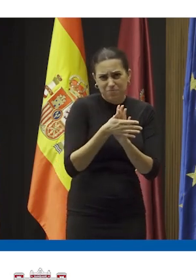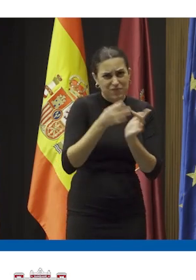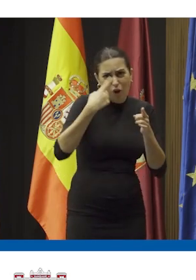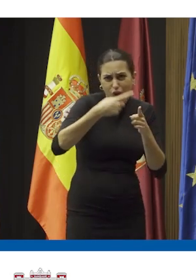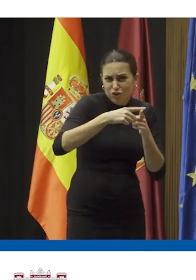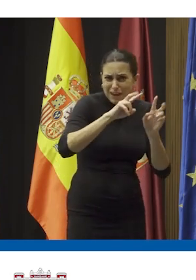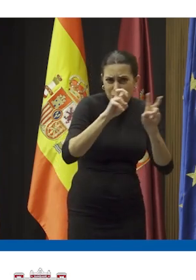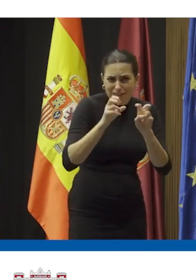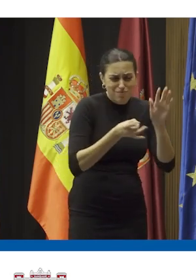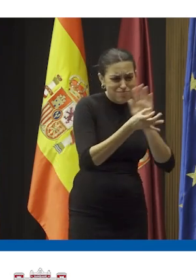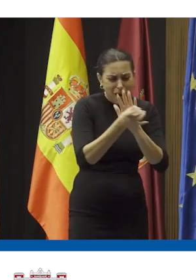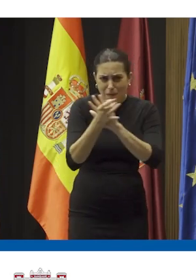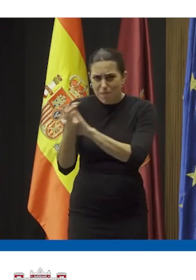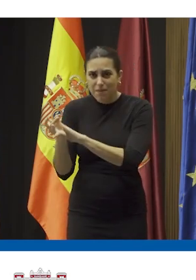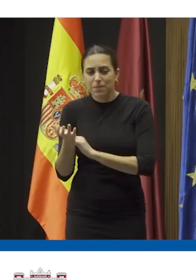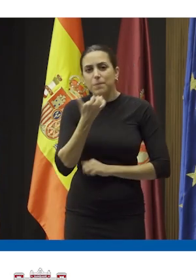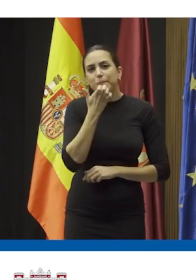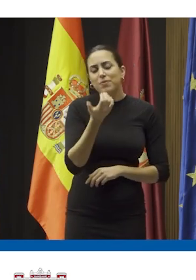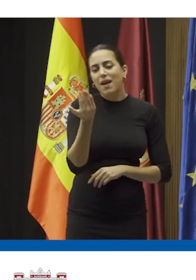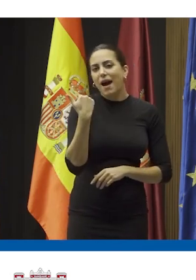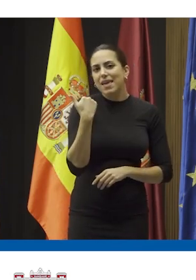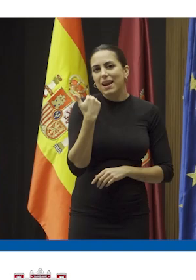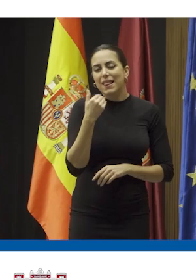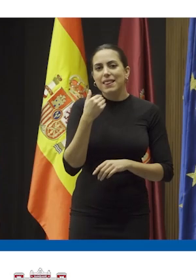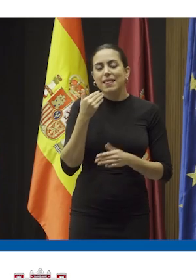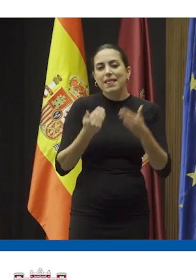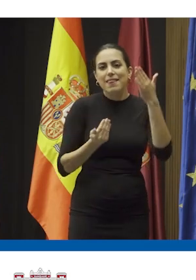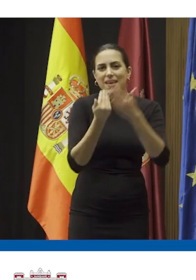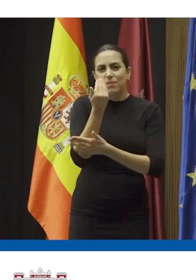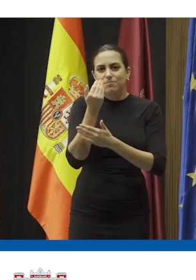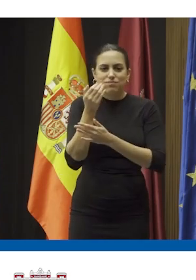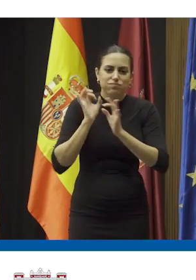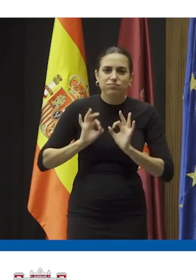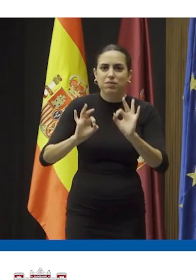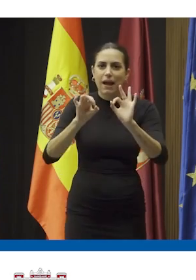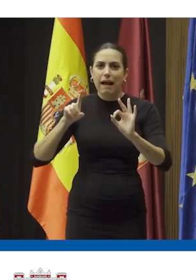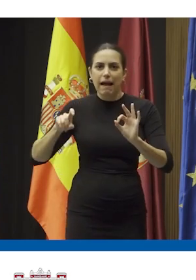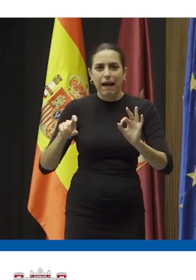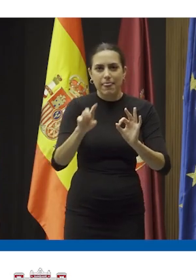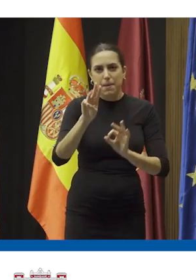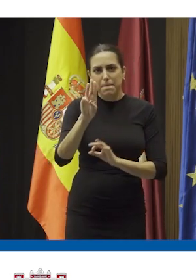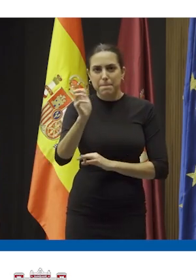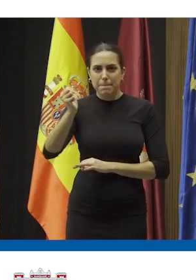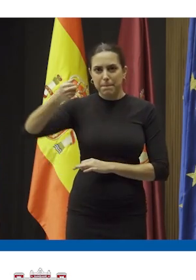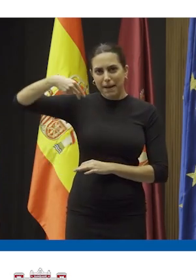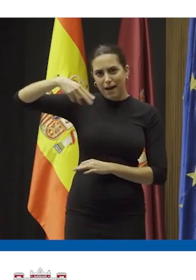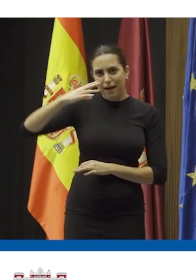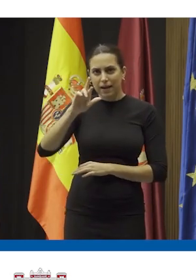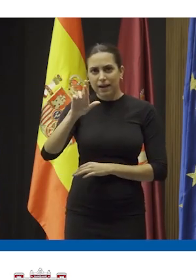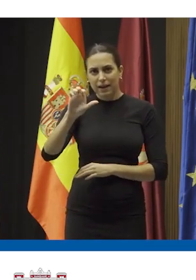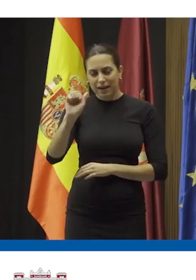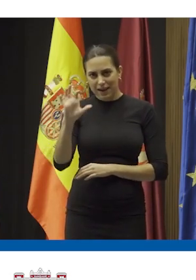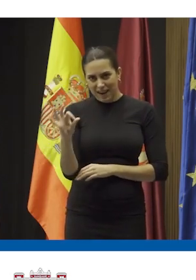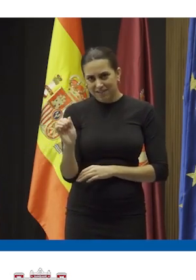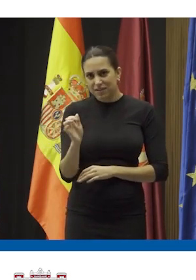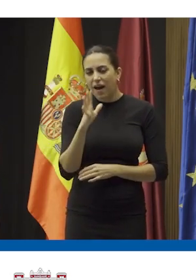dedicado, claro, esto genera un cierto desánimo. Ayer fue el día dedicado al cáncer de páncreas. Cáncer de páncreas, claro, bueno, tiene una